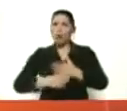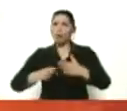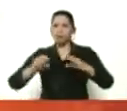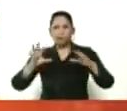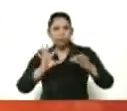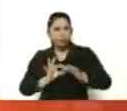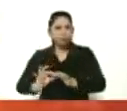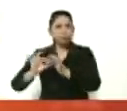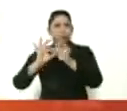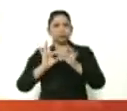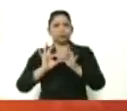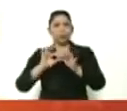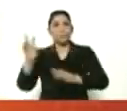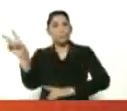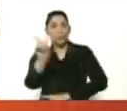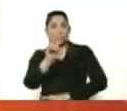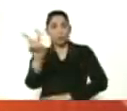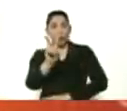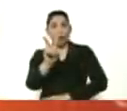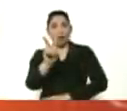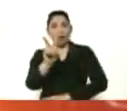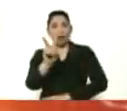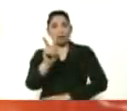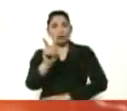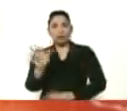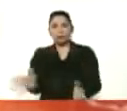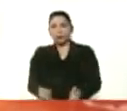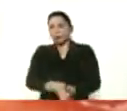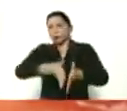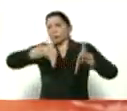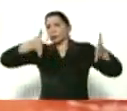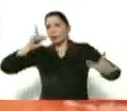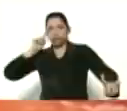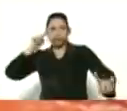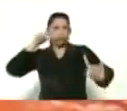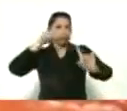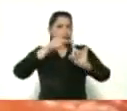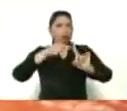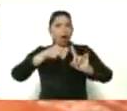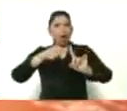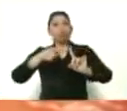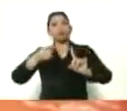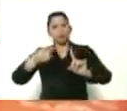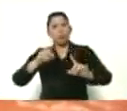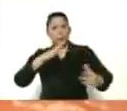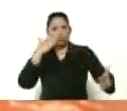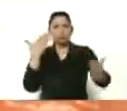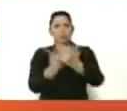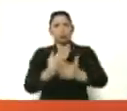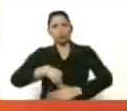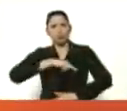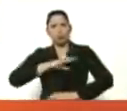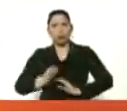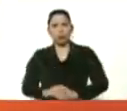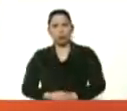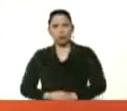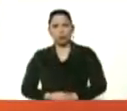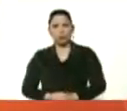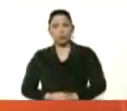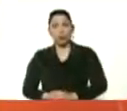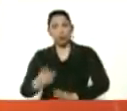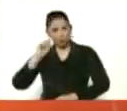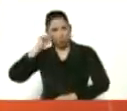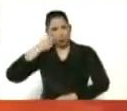unidos, porque Venezuela era el tamaño del reto que se nos presenta. ¿Ah? ¿Te acuerdas cuando estábamos